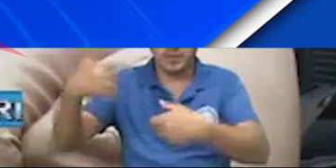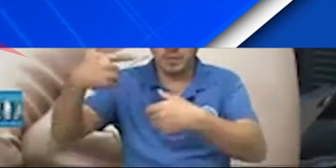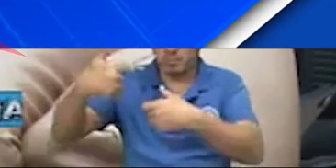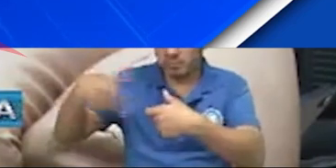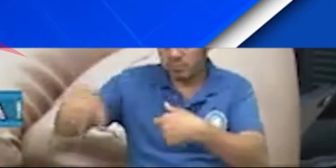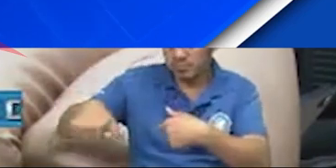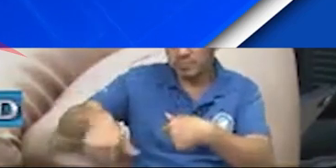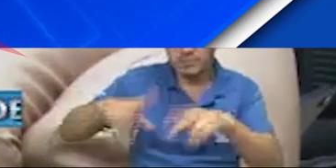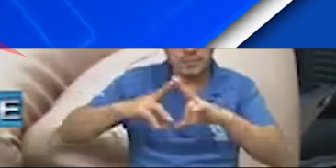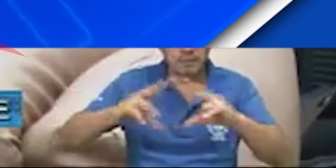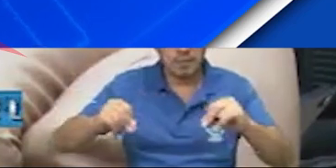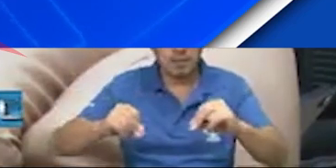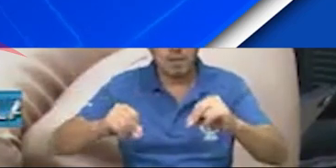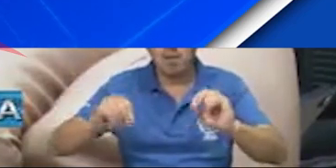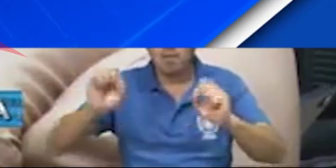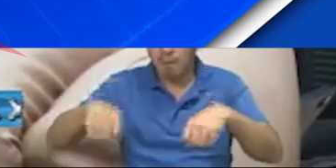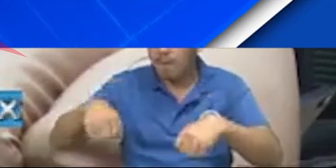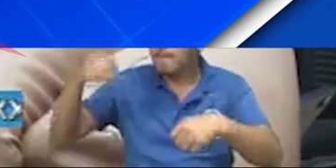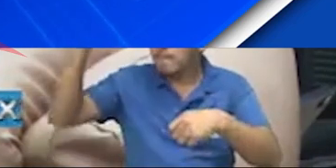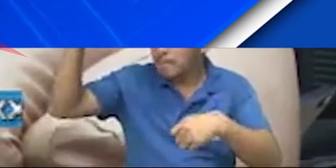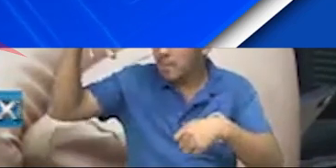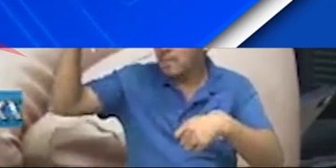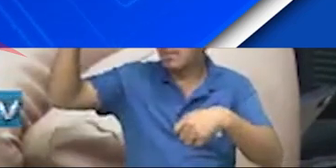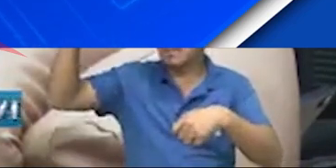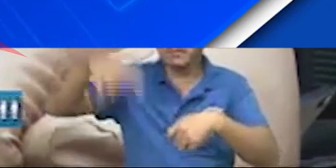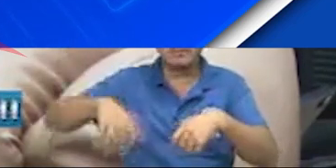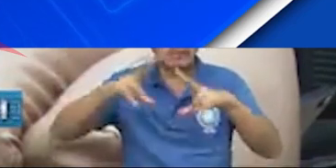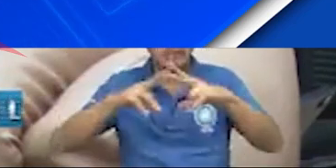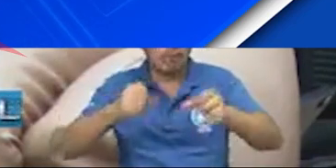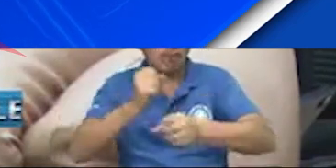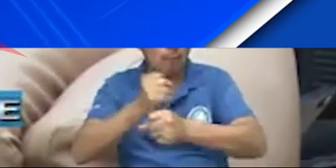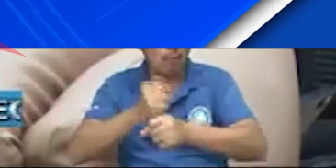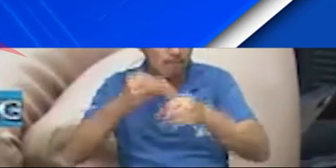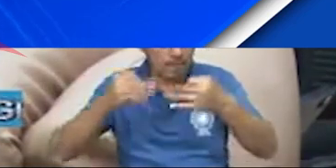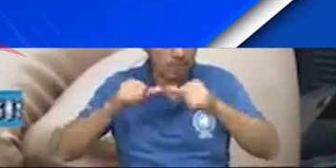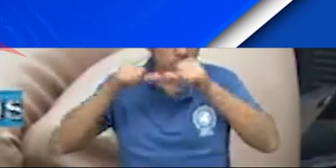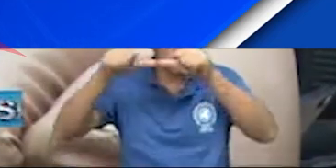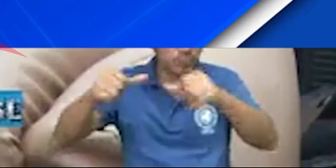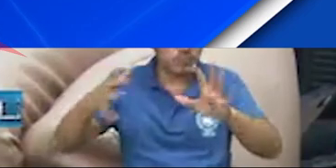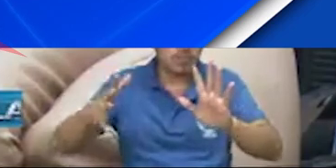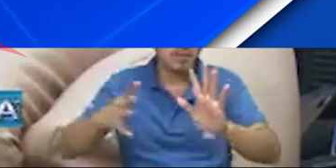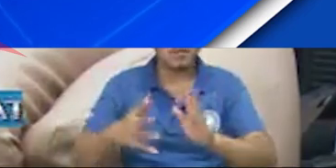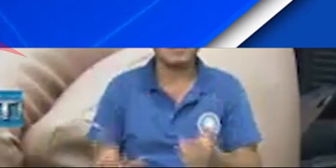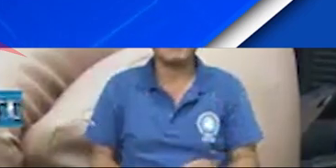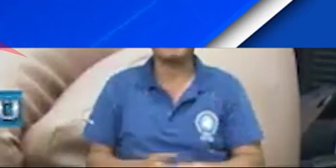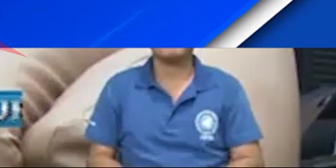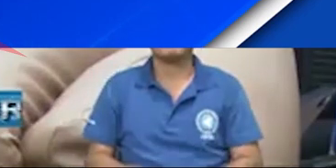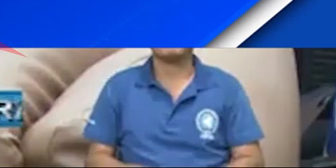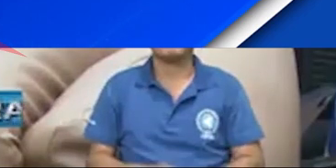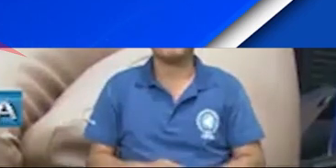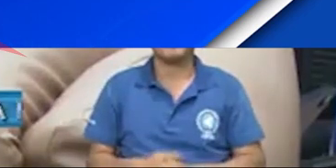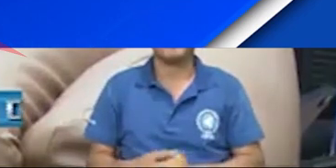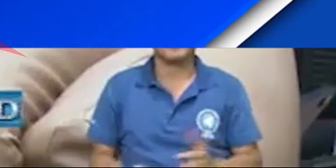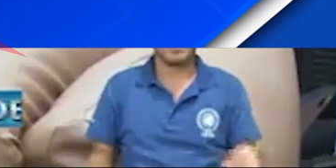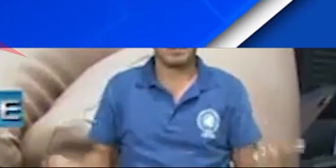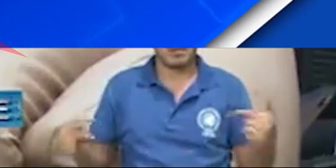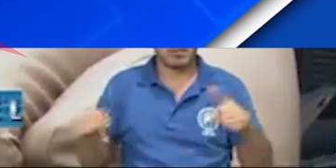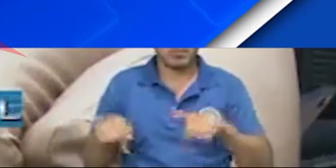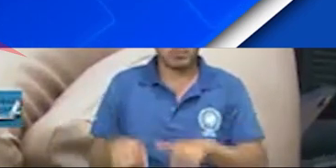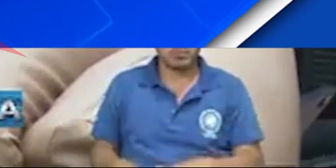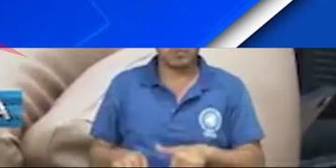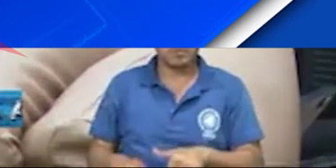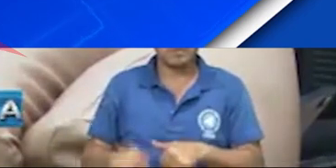generar energía en este país y alumbrarnos y hacer que este país funcione, ahora